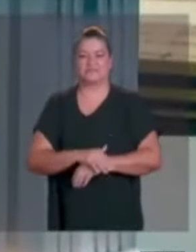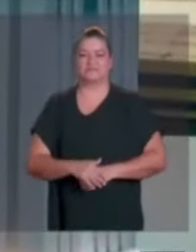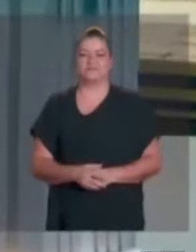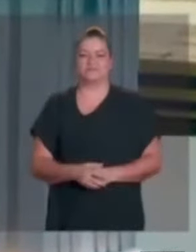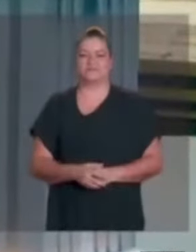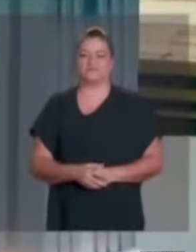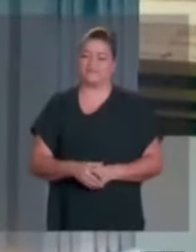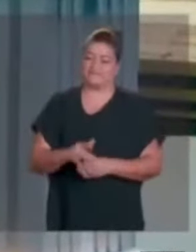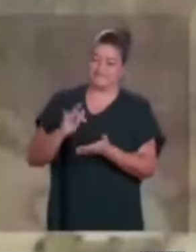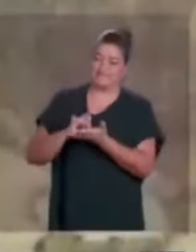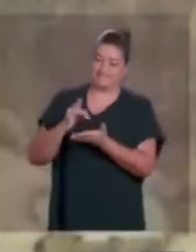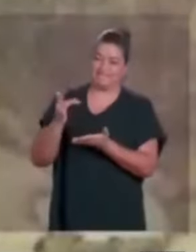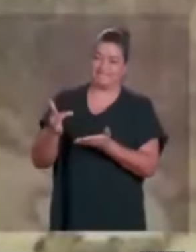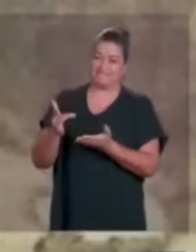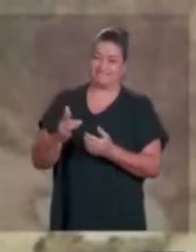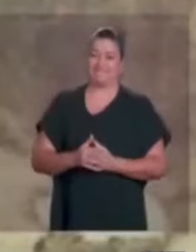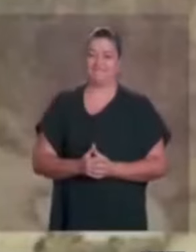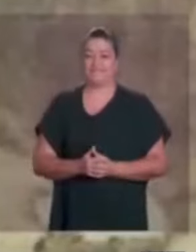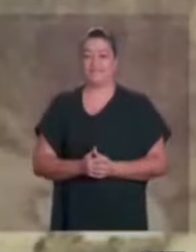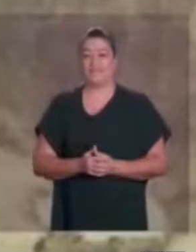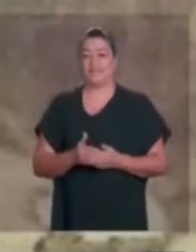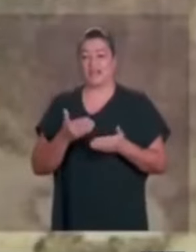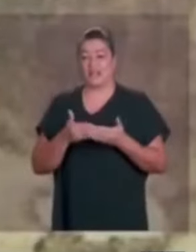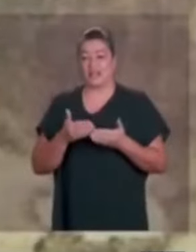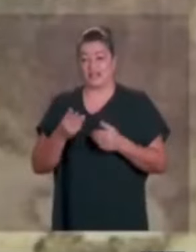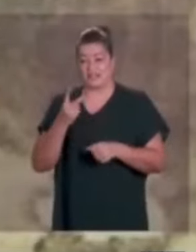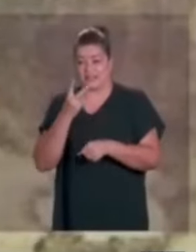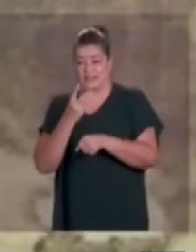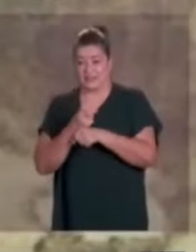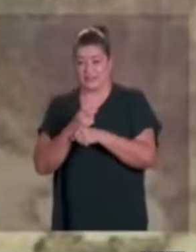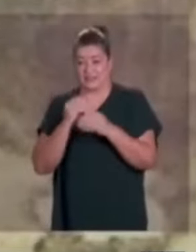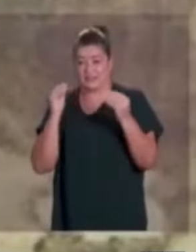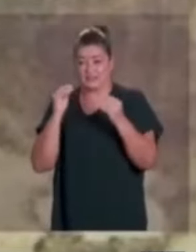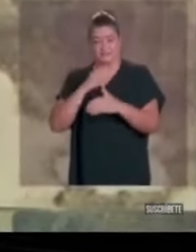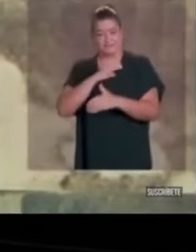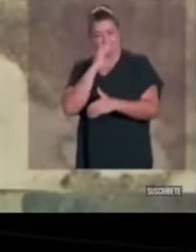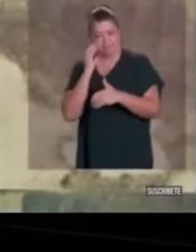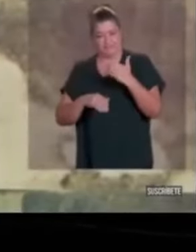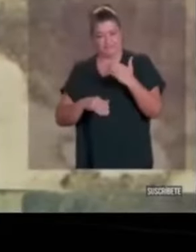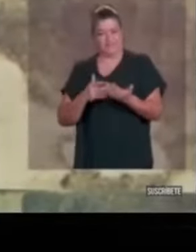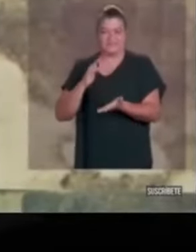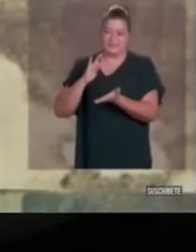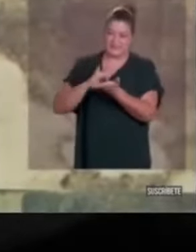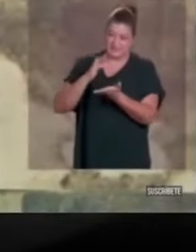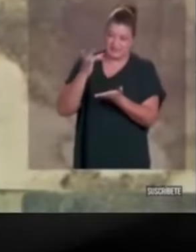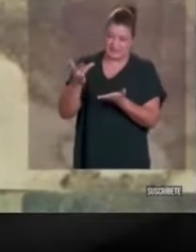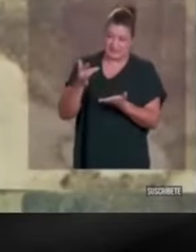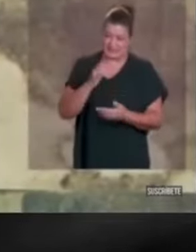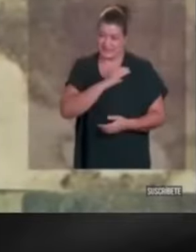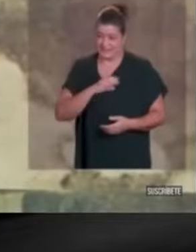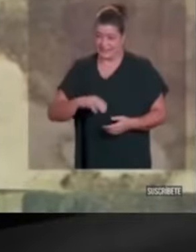Gracias. Llegamos al final de este segundo debate. Muchas gracias a las candidatas. Gracias. Buenas noches.